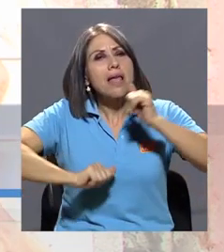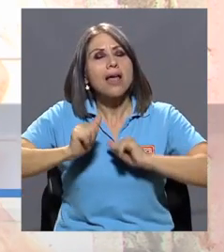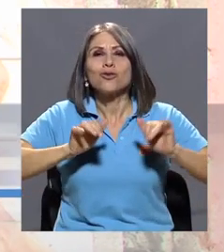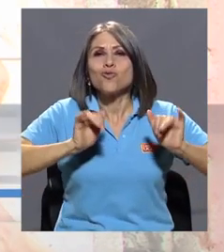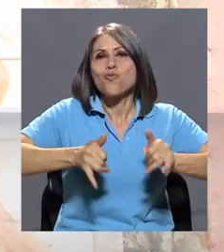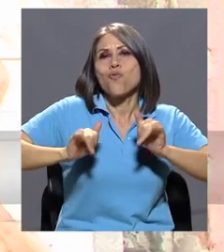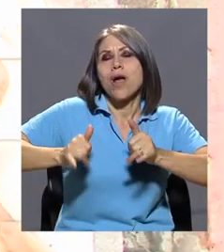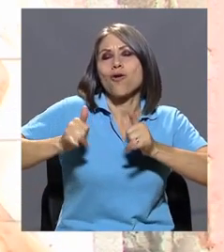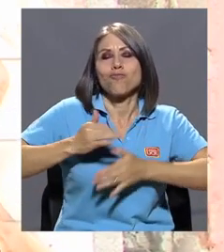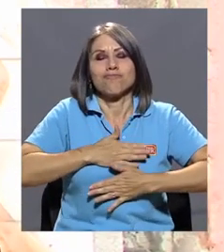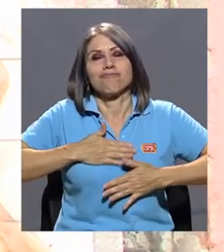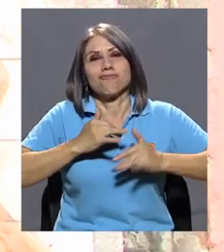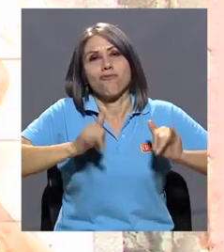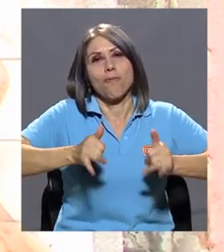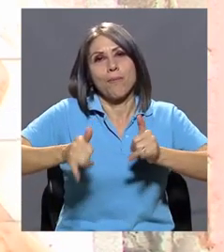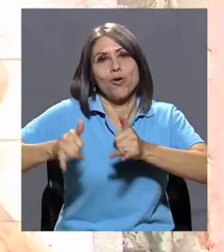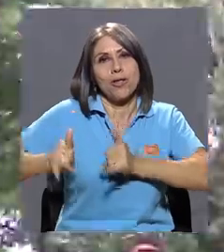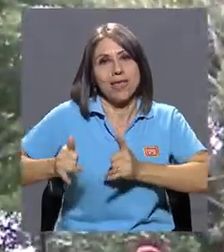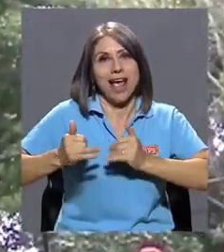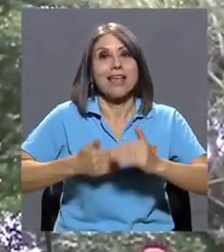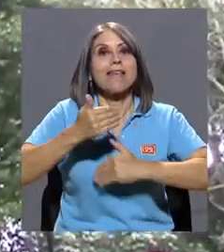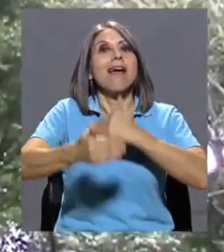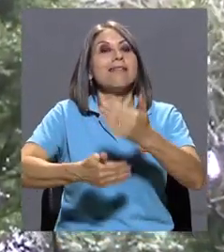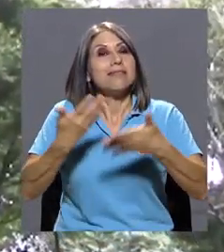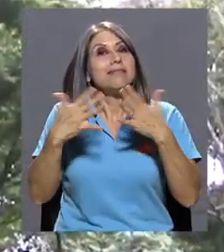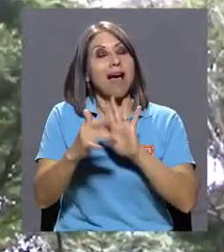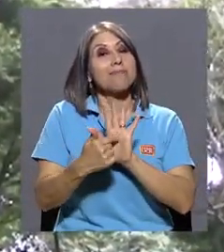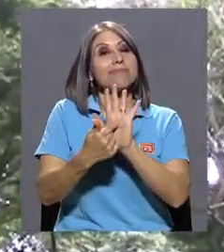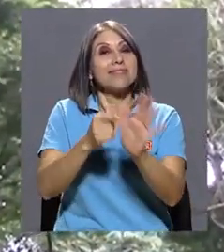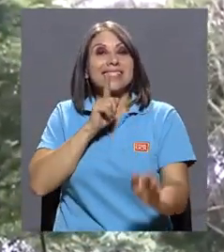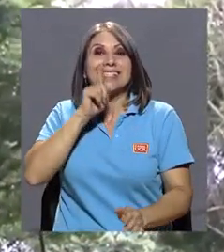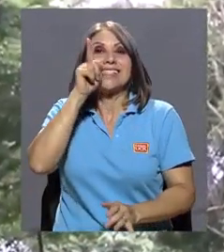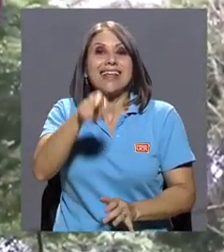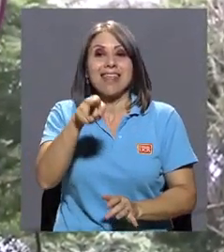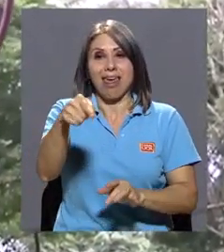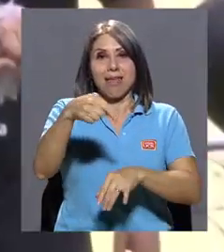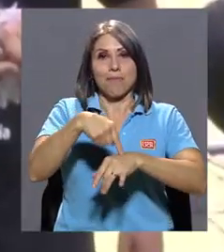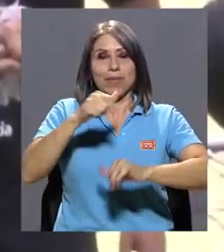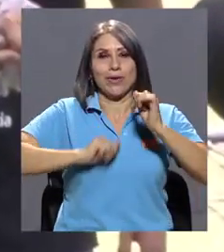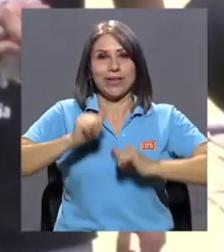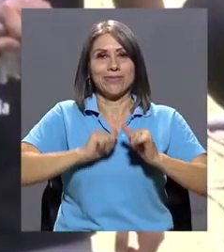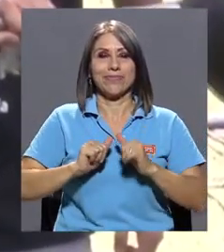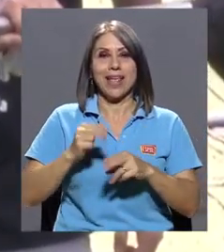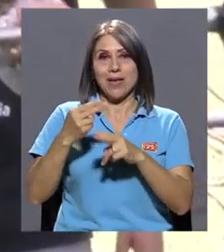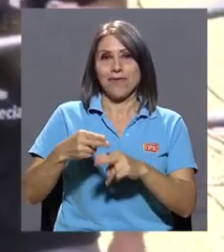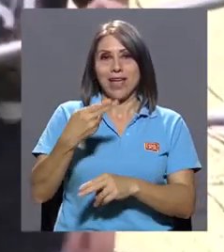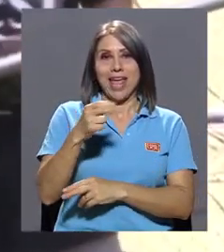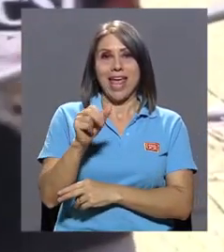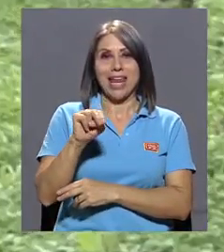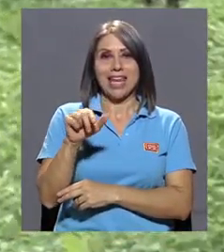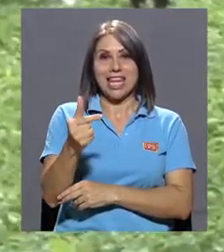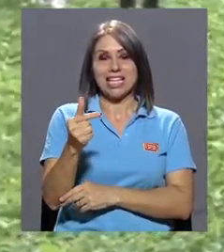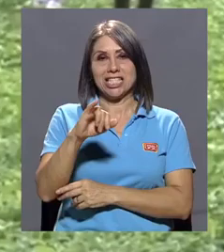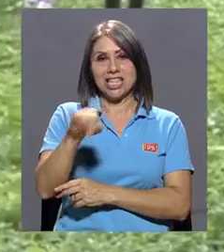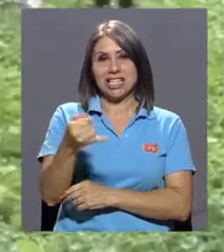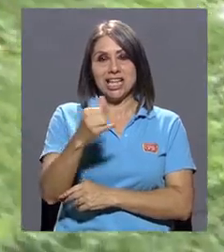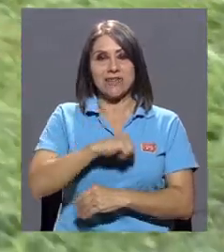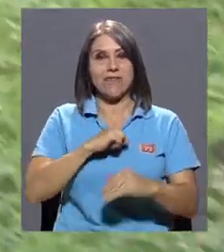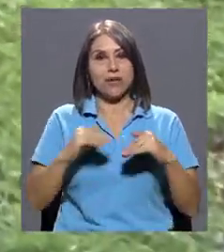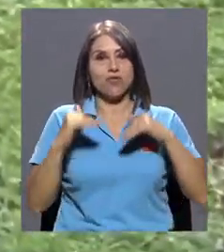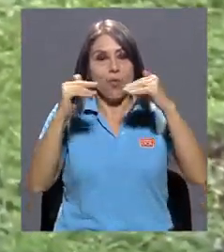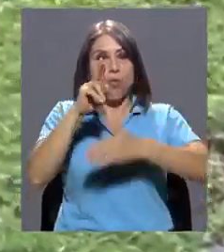una forma muy lúdica y a partir de allí pues llegar a la sinceridad en la escena. Henning Jensen, rector de la